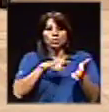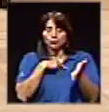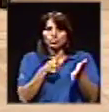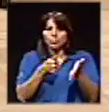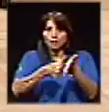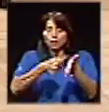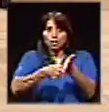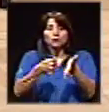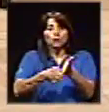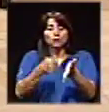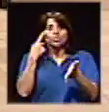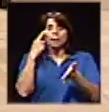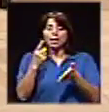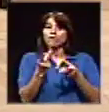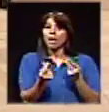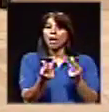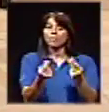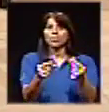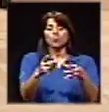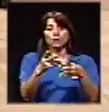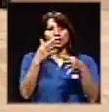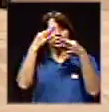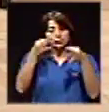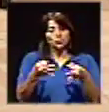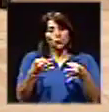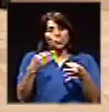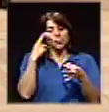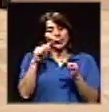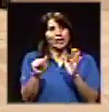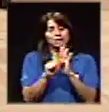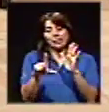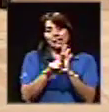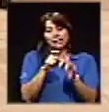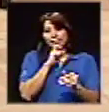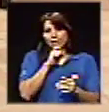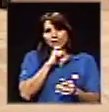opera la Asamblea Legislativa, y para el plan mismo. Y